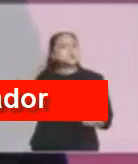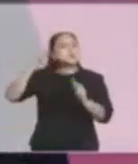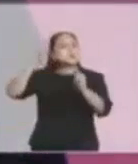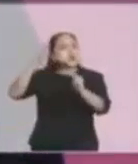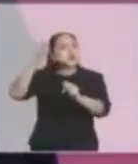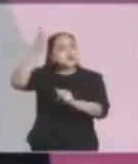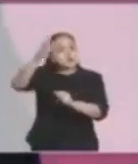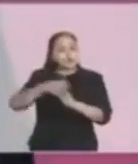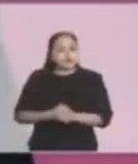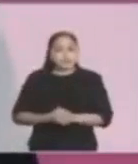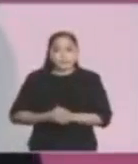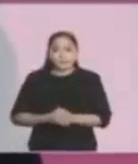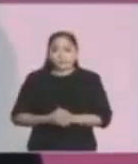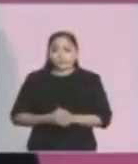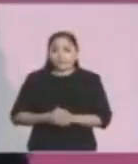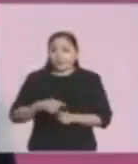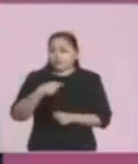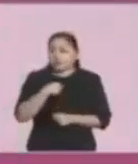vuelve divertido.